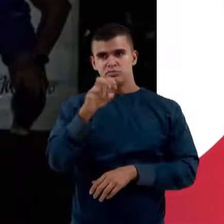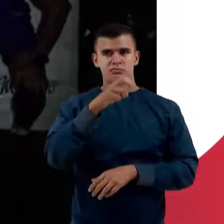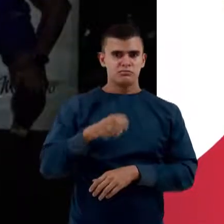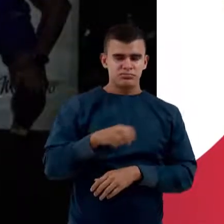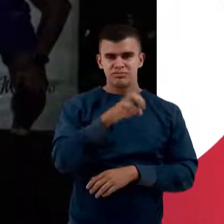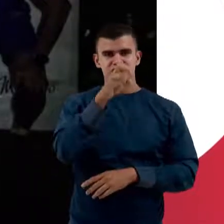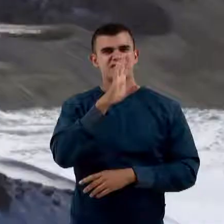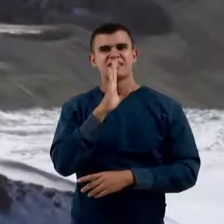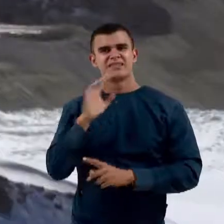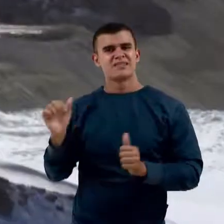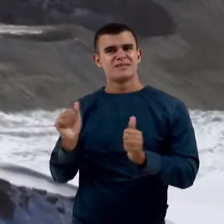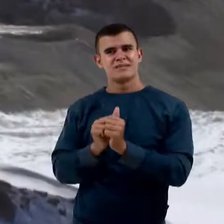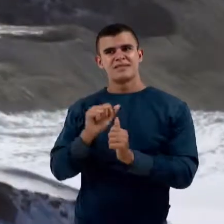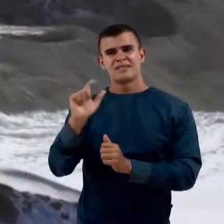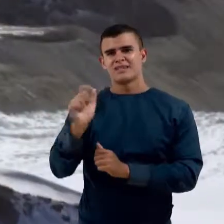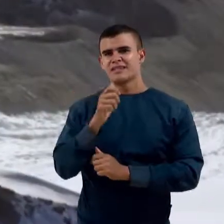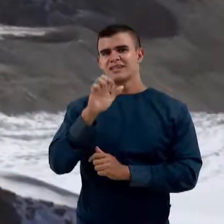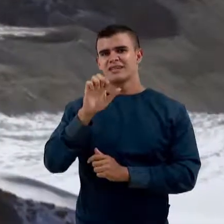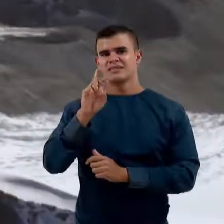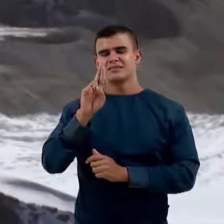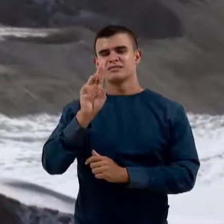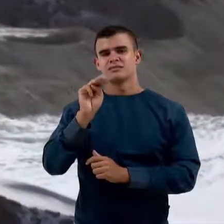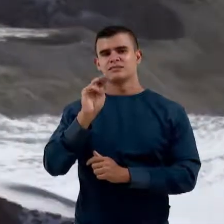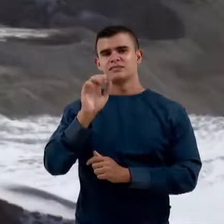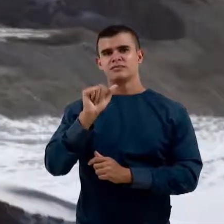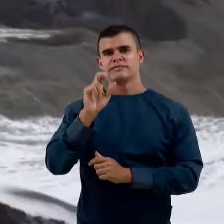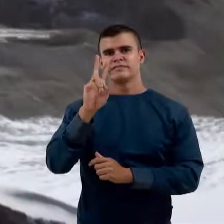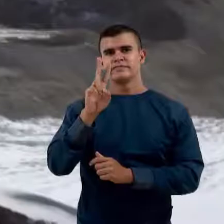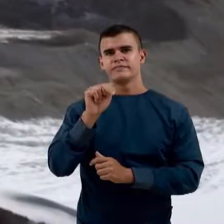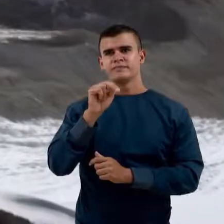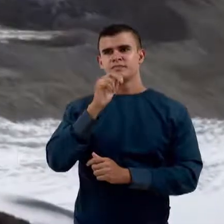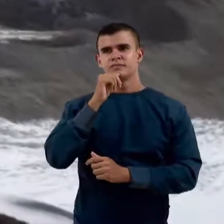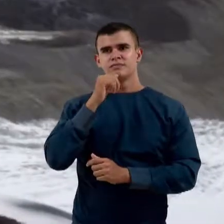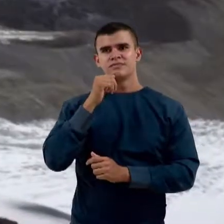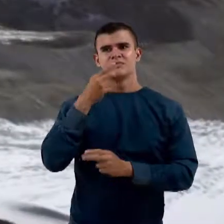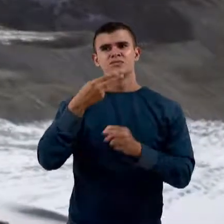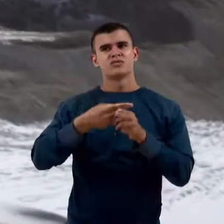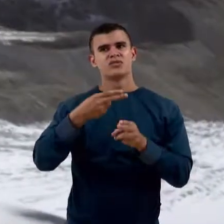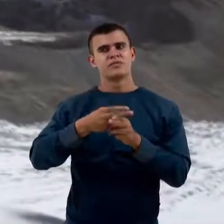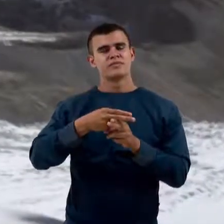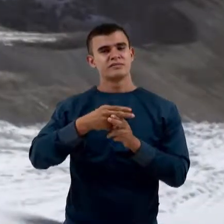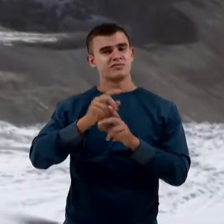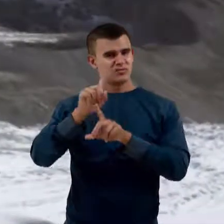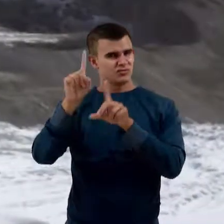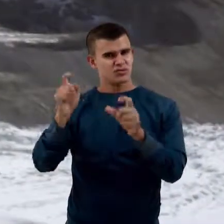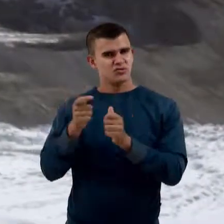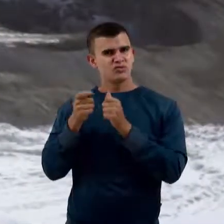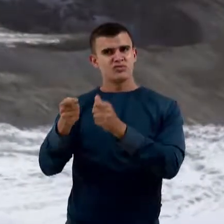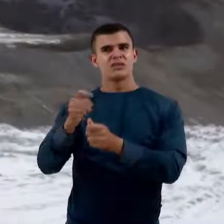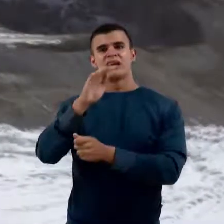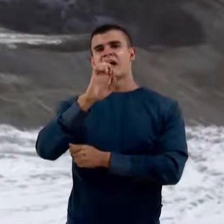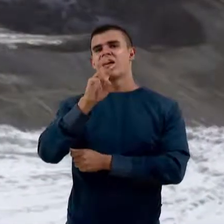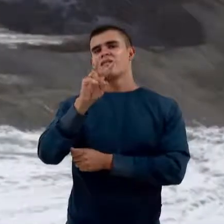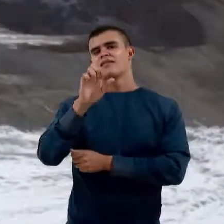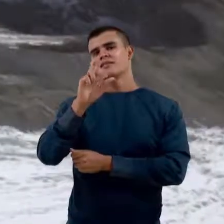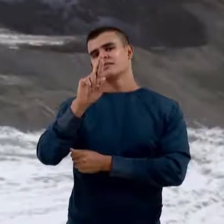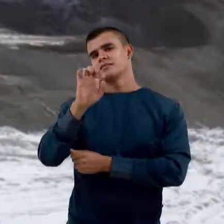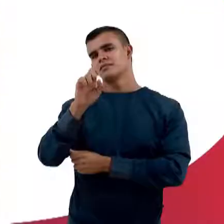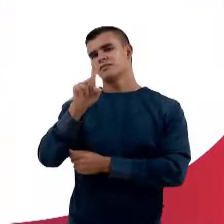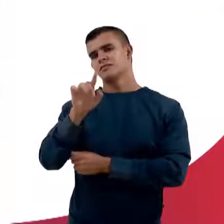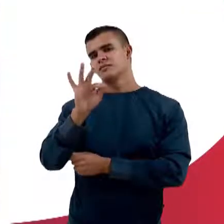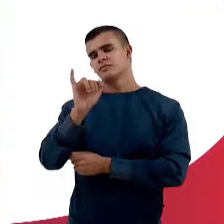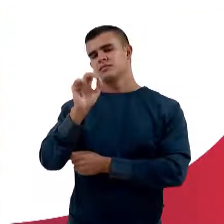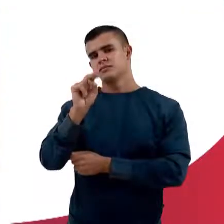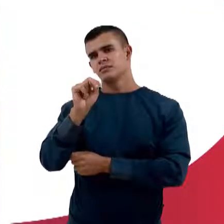2019, que cogió mucha fuerza en Cali. Era simular el desnivel del Monte Everest, que mide